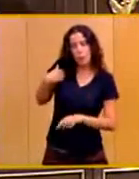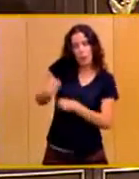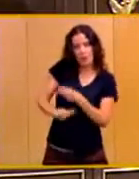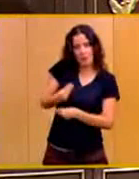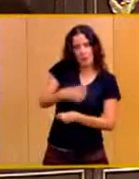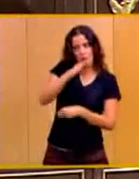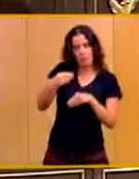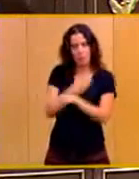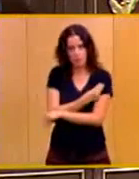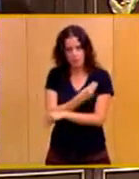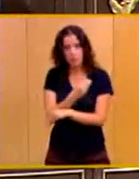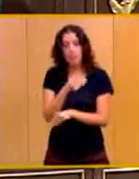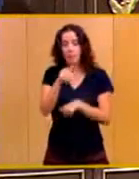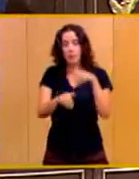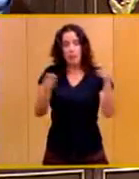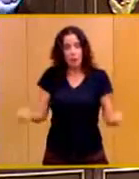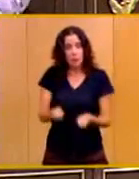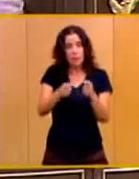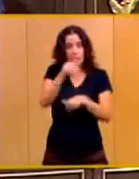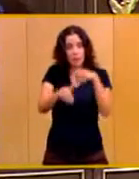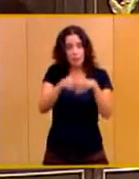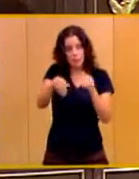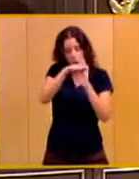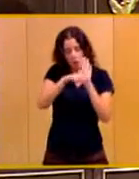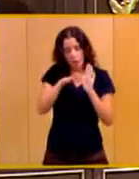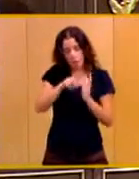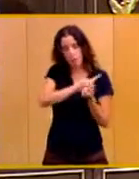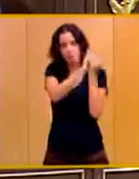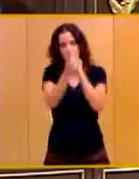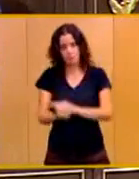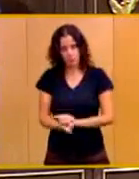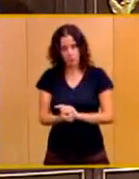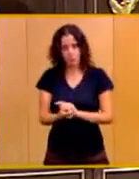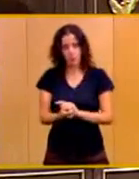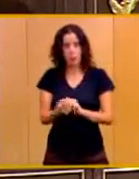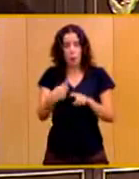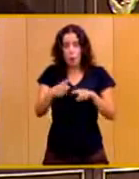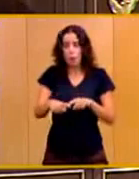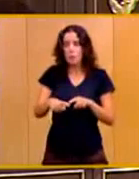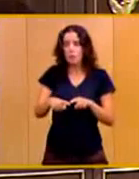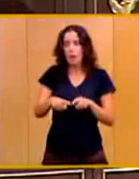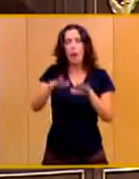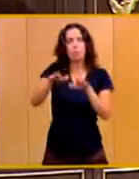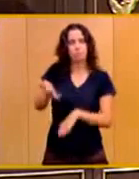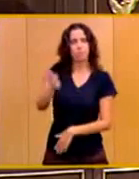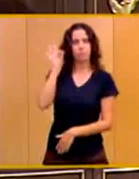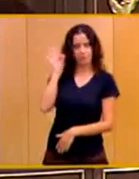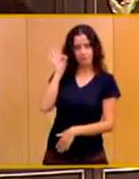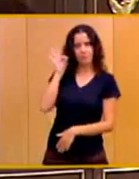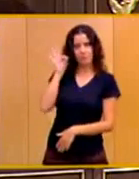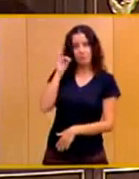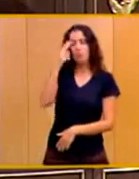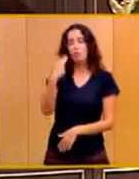en la campaña electoral, lo contrario de lo que motivó que lo eligieran, lo contrario de lo que se comprometió en el debate